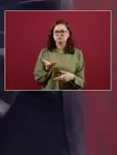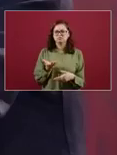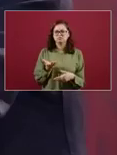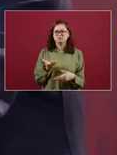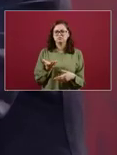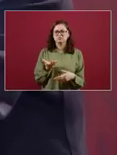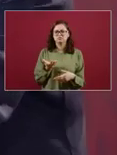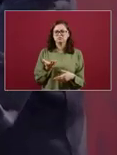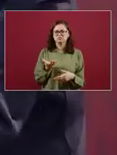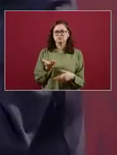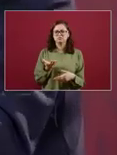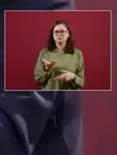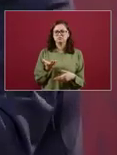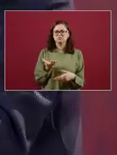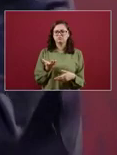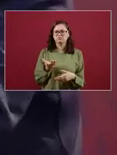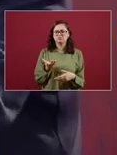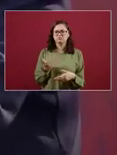los